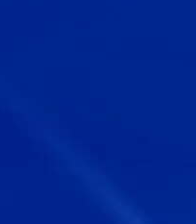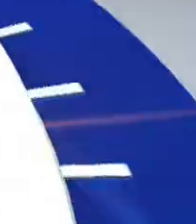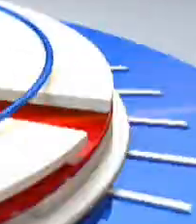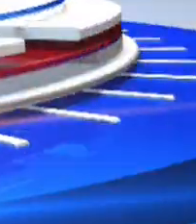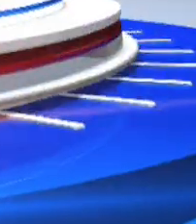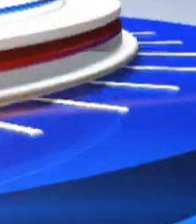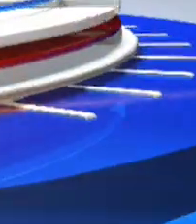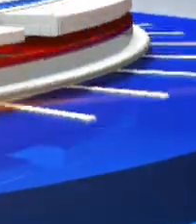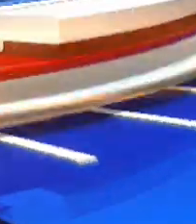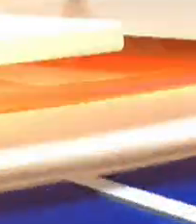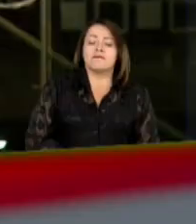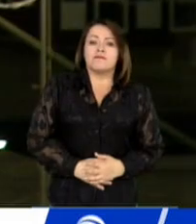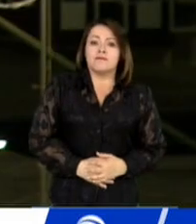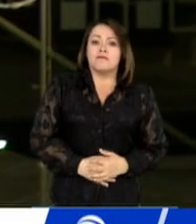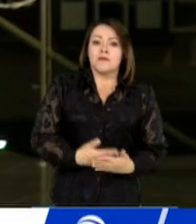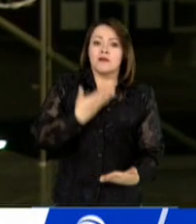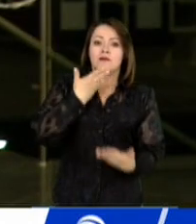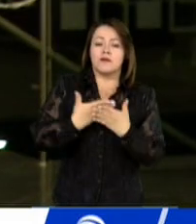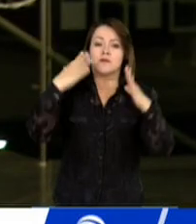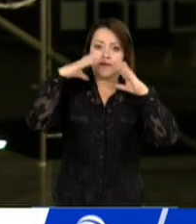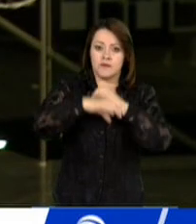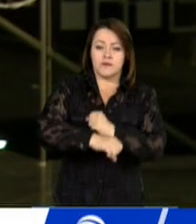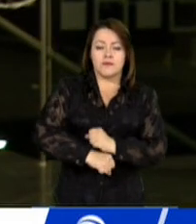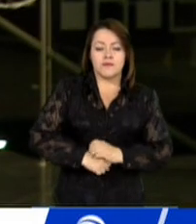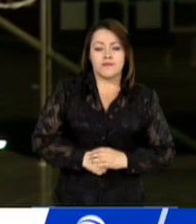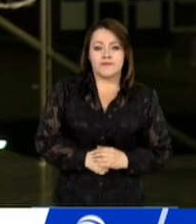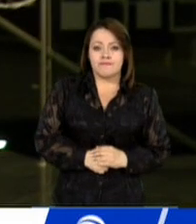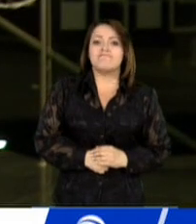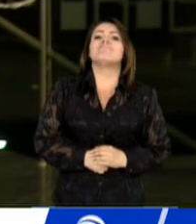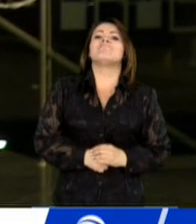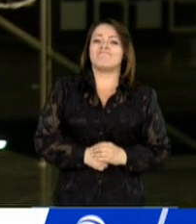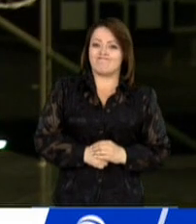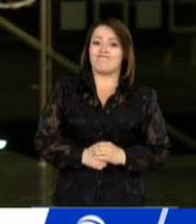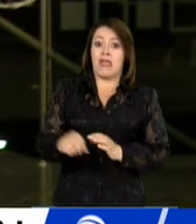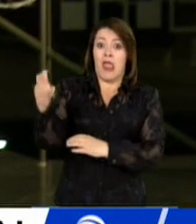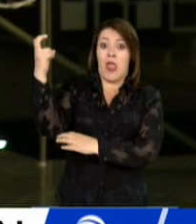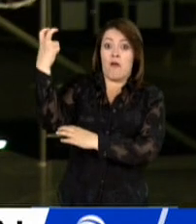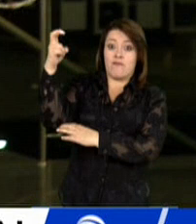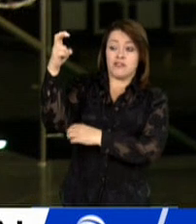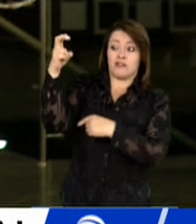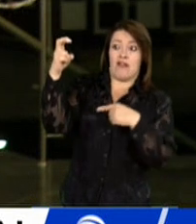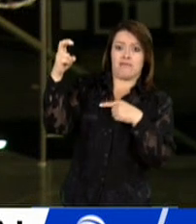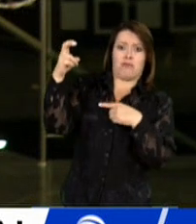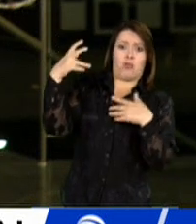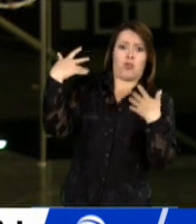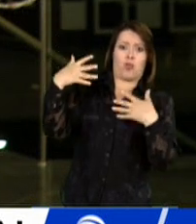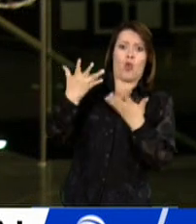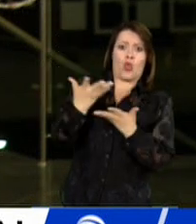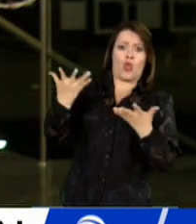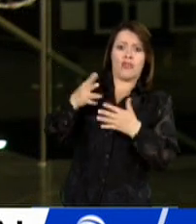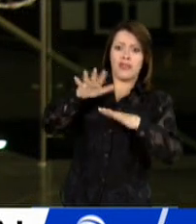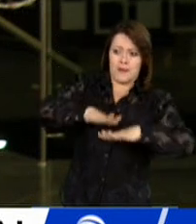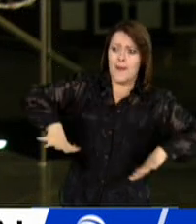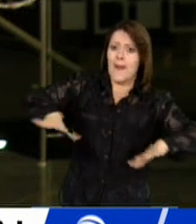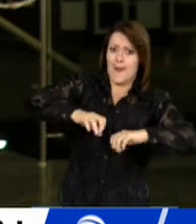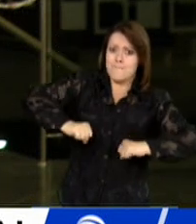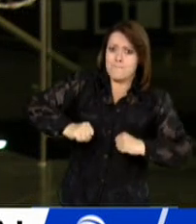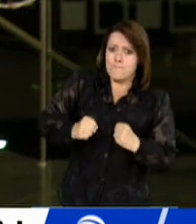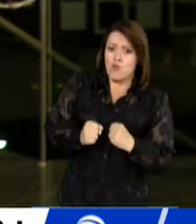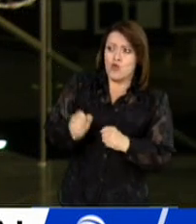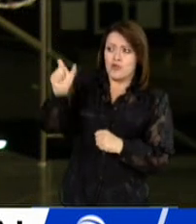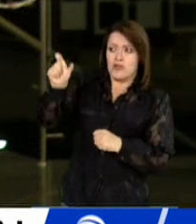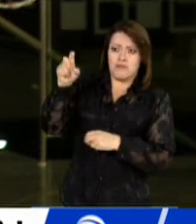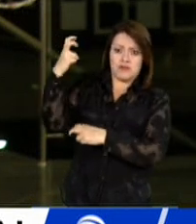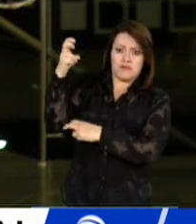Juan Carlos, muy buenas noches para usted y para todos los televidentes. Pues la captura se dio en un hotel al norte de Bogotá. Según lo que informó